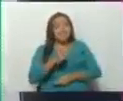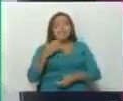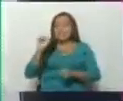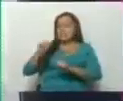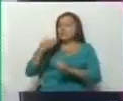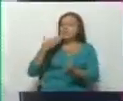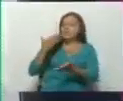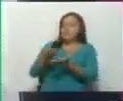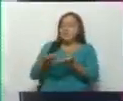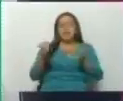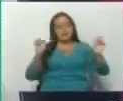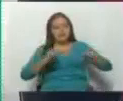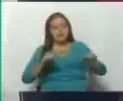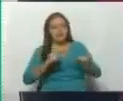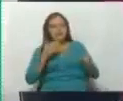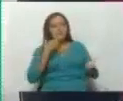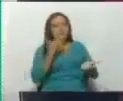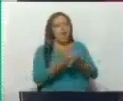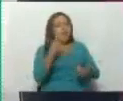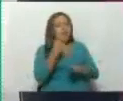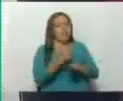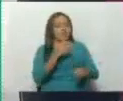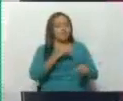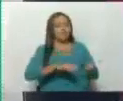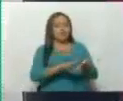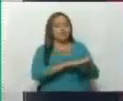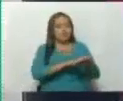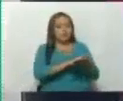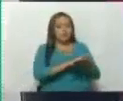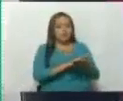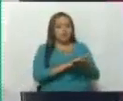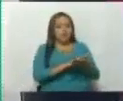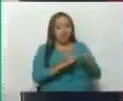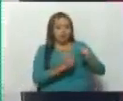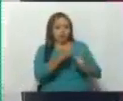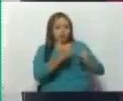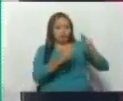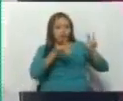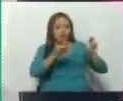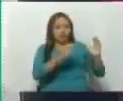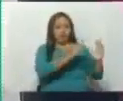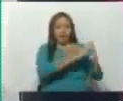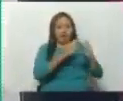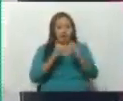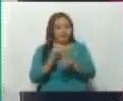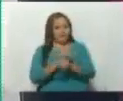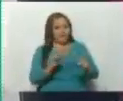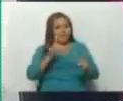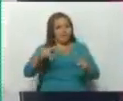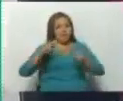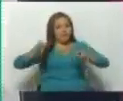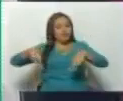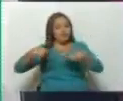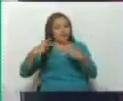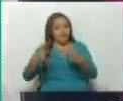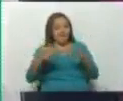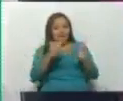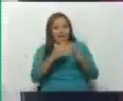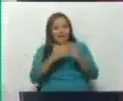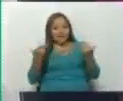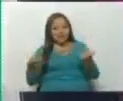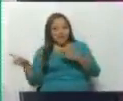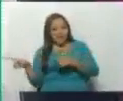que tiene que ser resuelta. Y de hecho, no solo la construcción de nuevas viviendas, sino también la rehabilitación de las viviendas